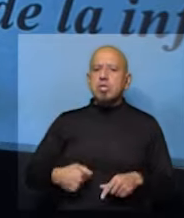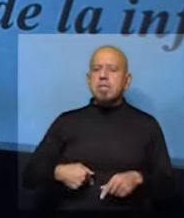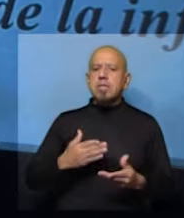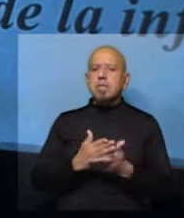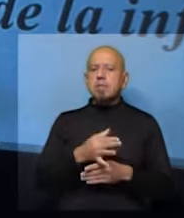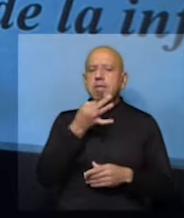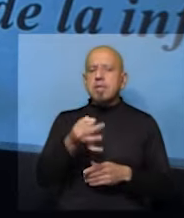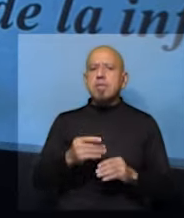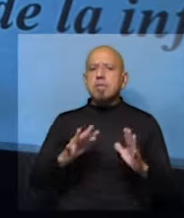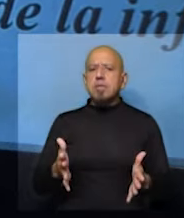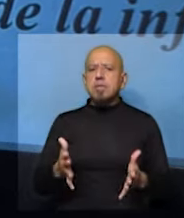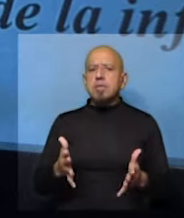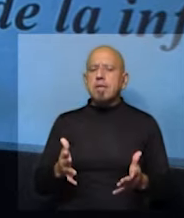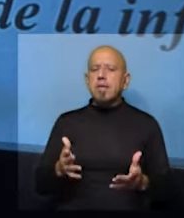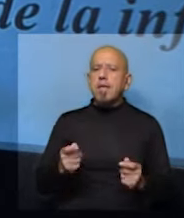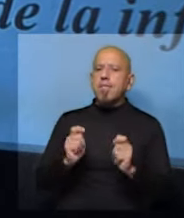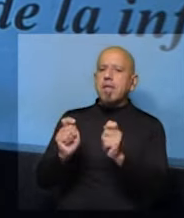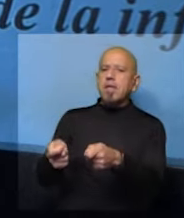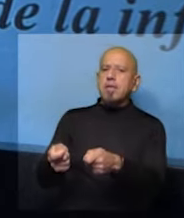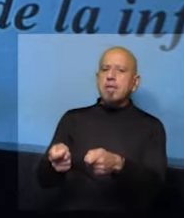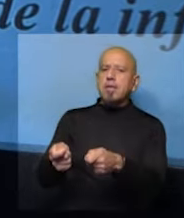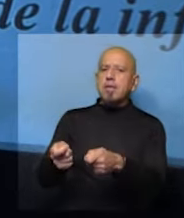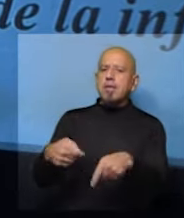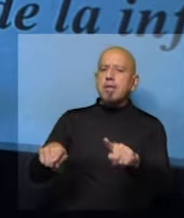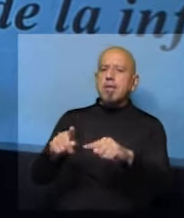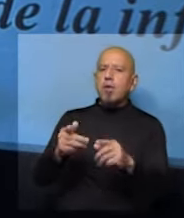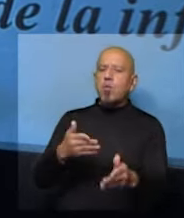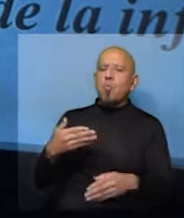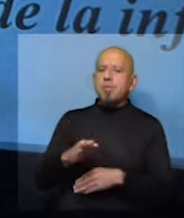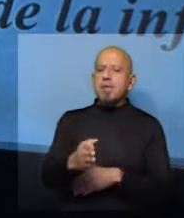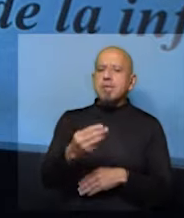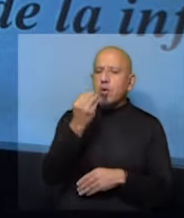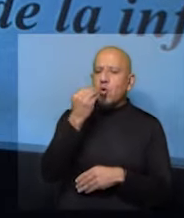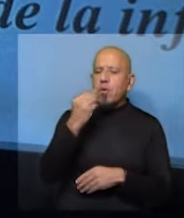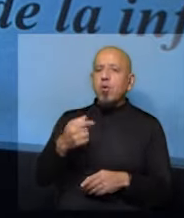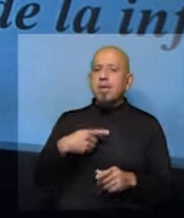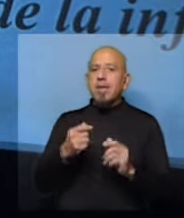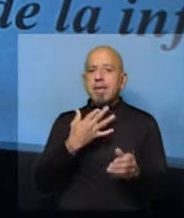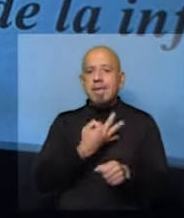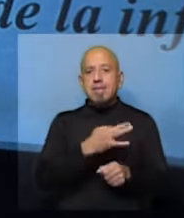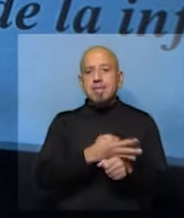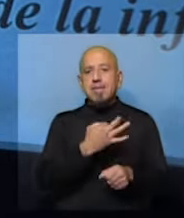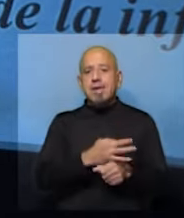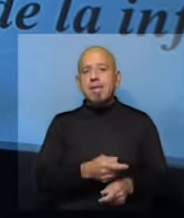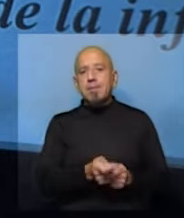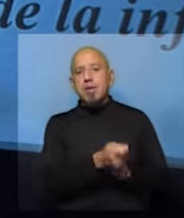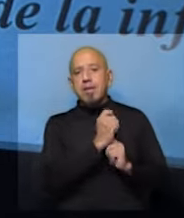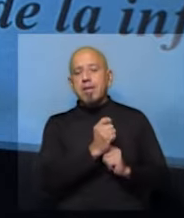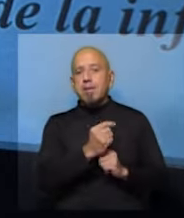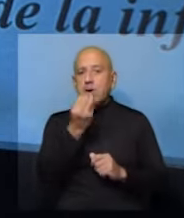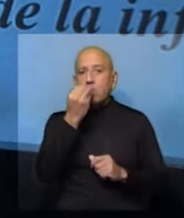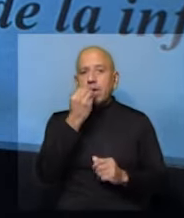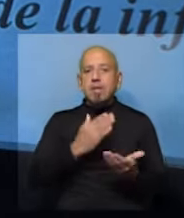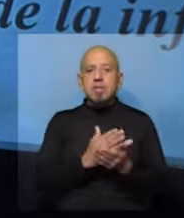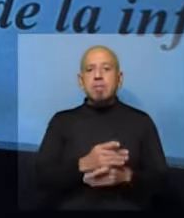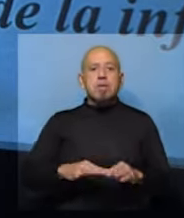que dice dale un pes a un hombre y comerá hoy Enséñale a pescar y comerá el resto de su vida que se